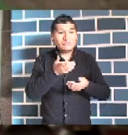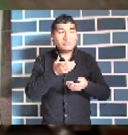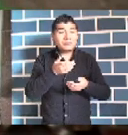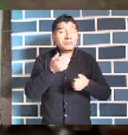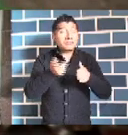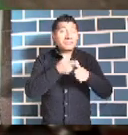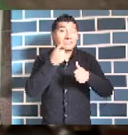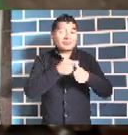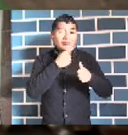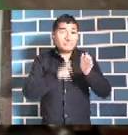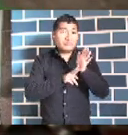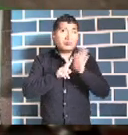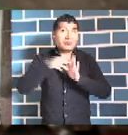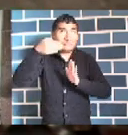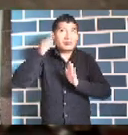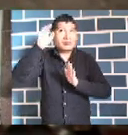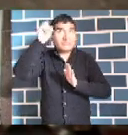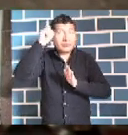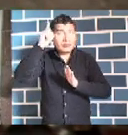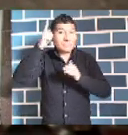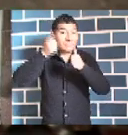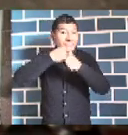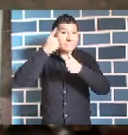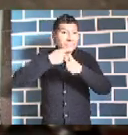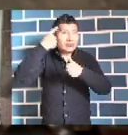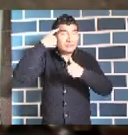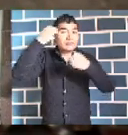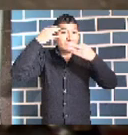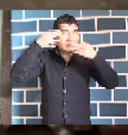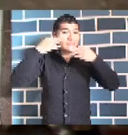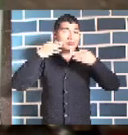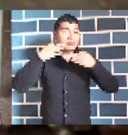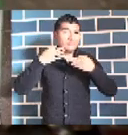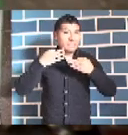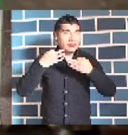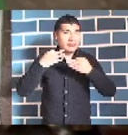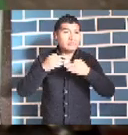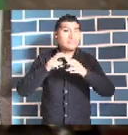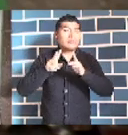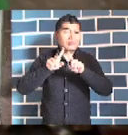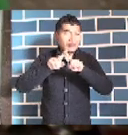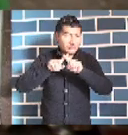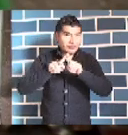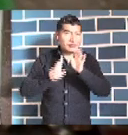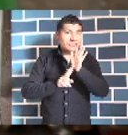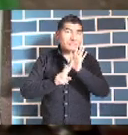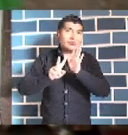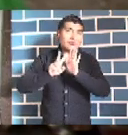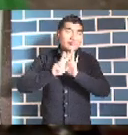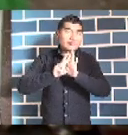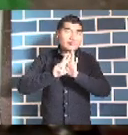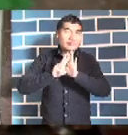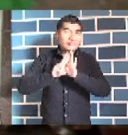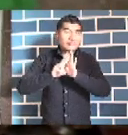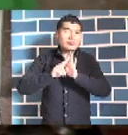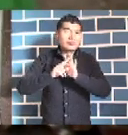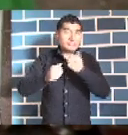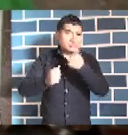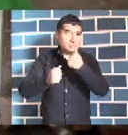lo primero se decidirá por tanto de acuerdo a los intereses particulares